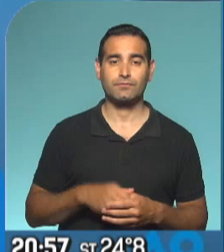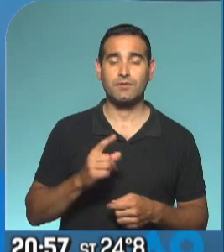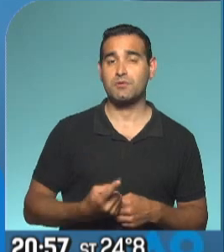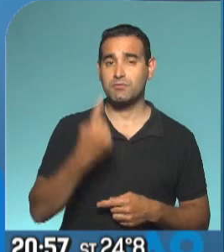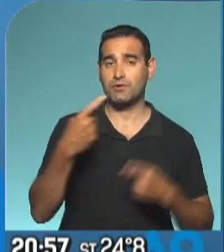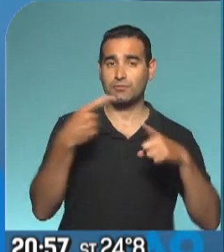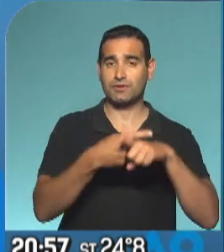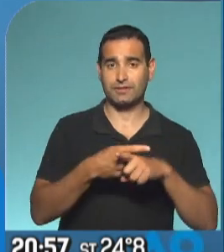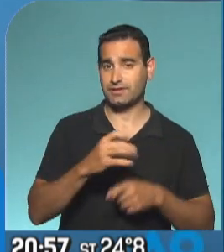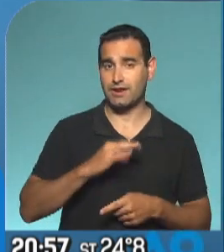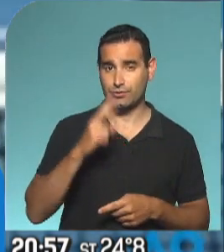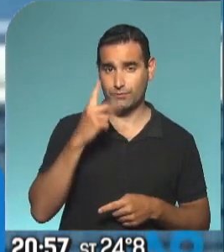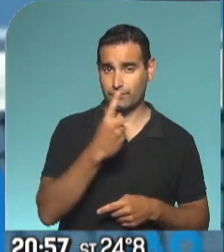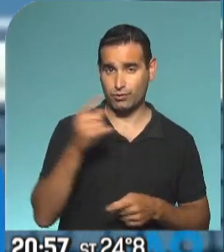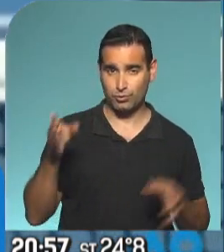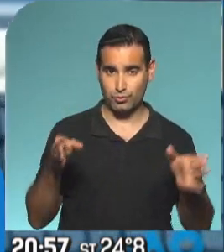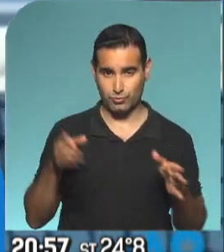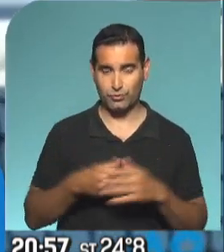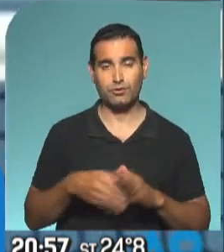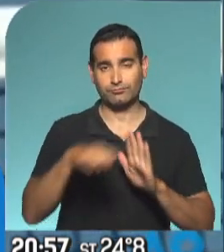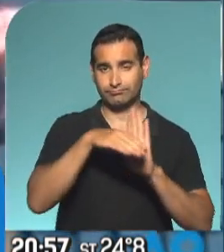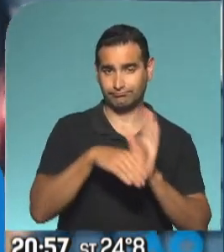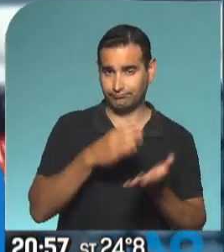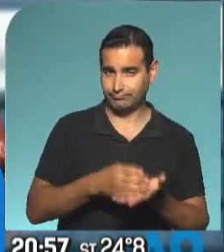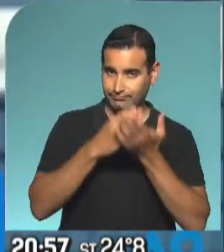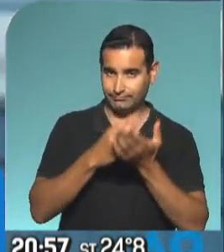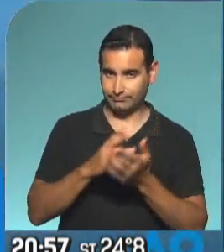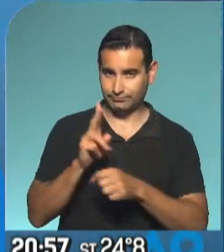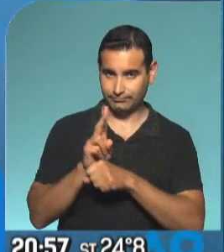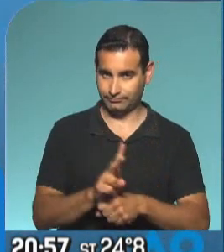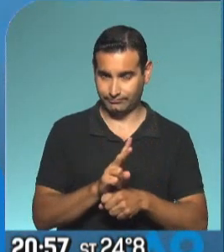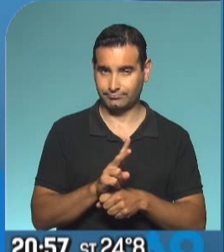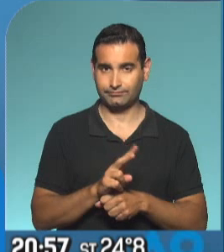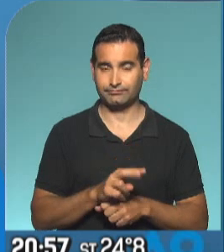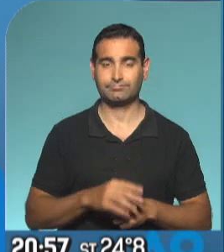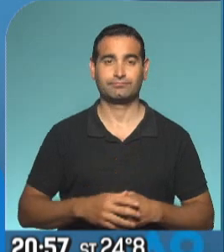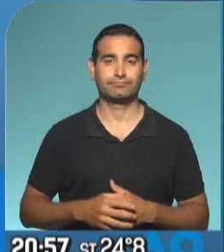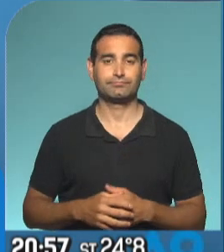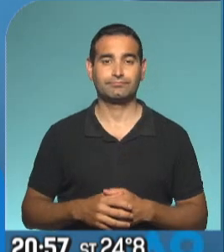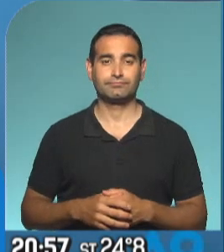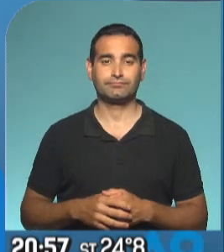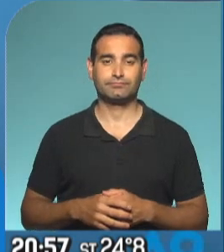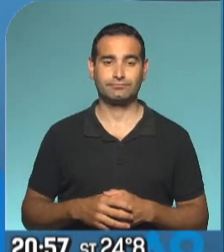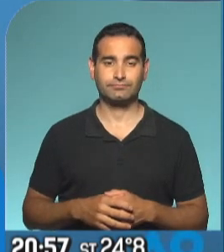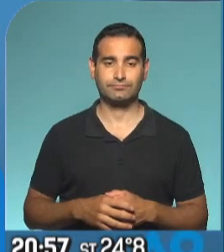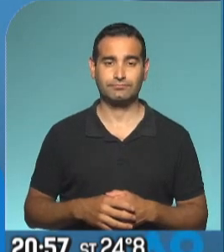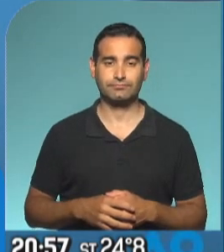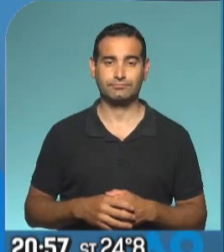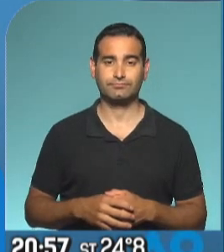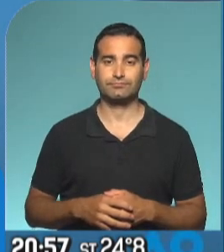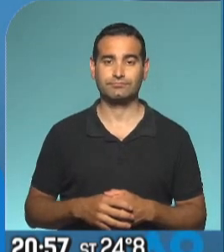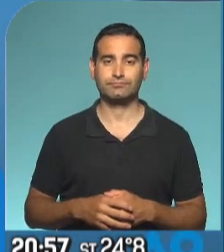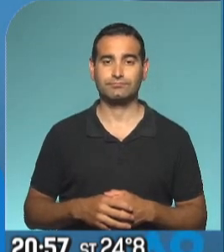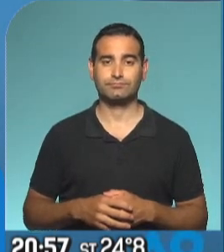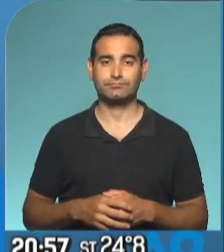temporada 2021, con estrictas normas de seguridad respecto de la pandemia y tratando de, obviamente, alejarnos de todo del